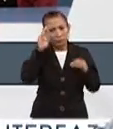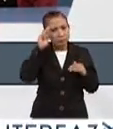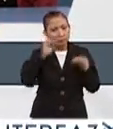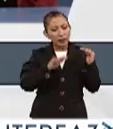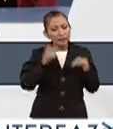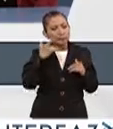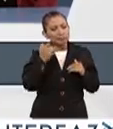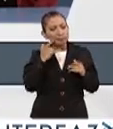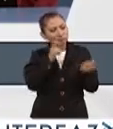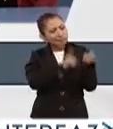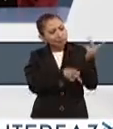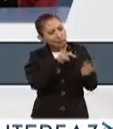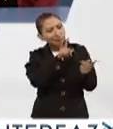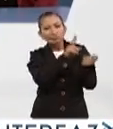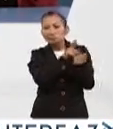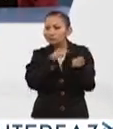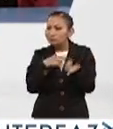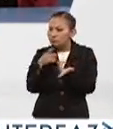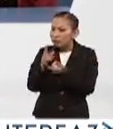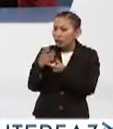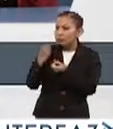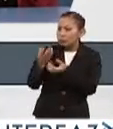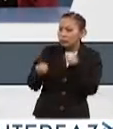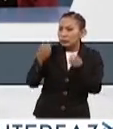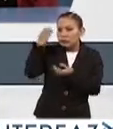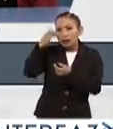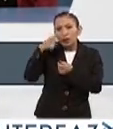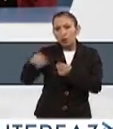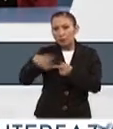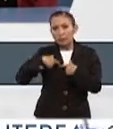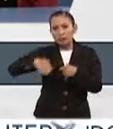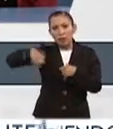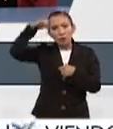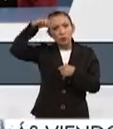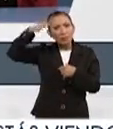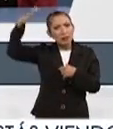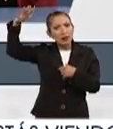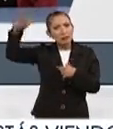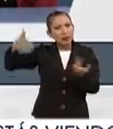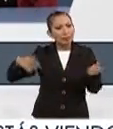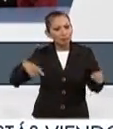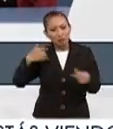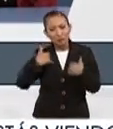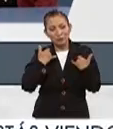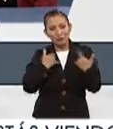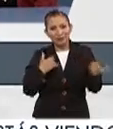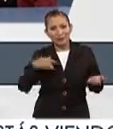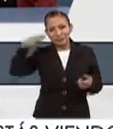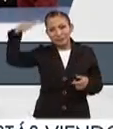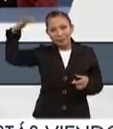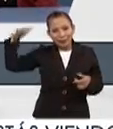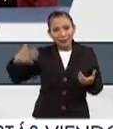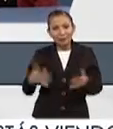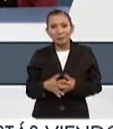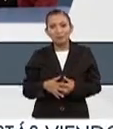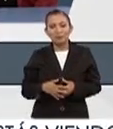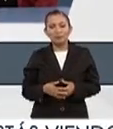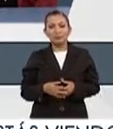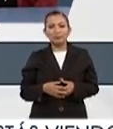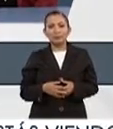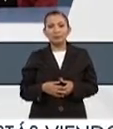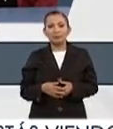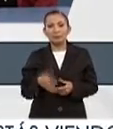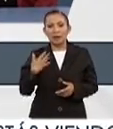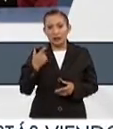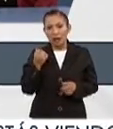maestrías, pues tratando, platicando, compartiendo experiencias con gente más adulta, con gente adulta o con gente que